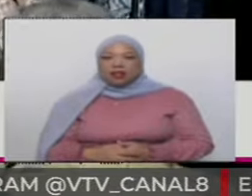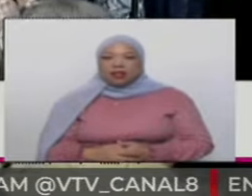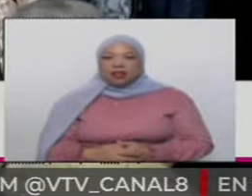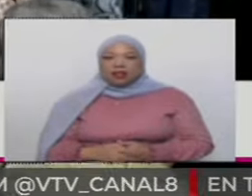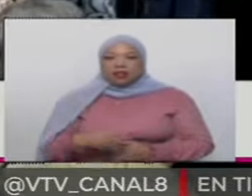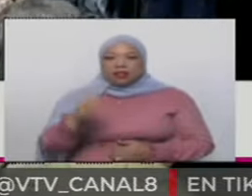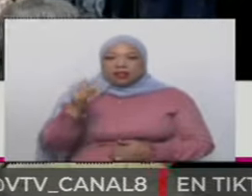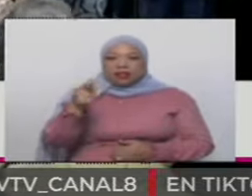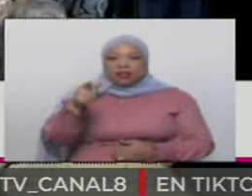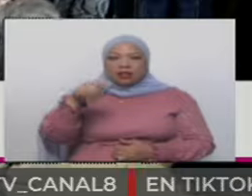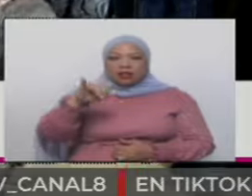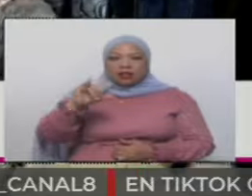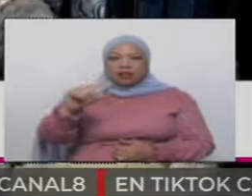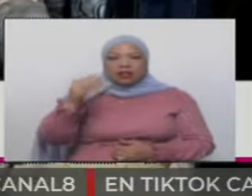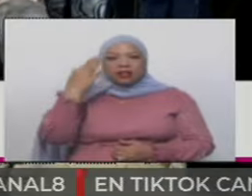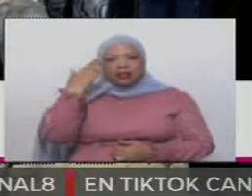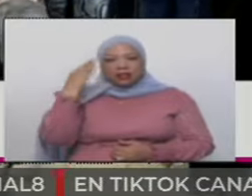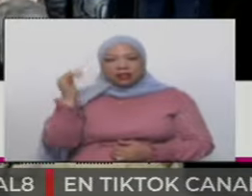Ali Alejandro Primera,